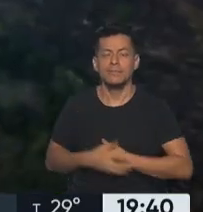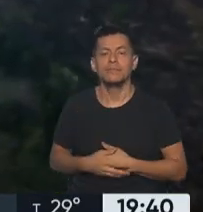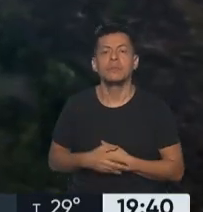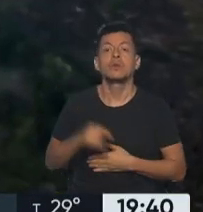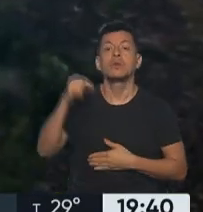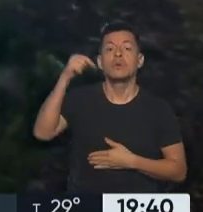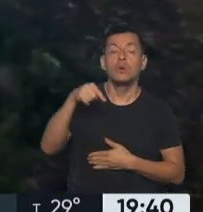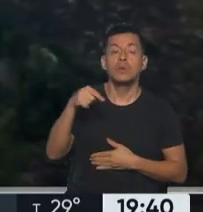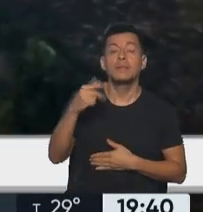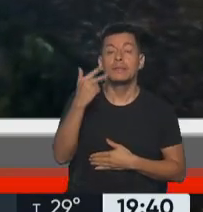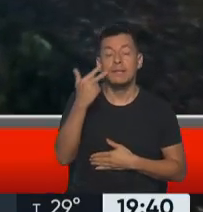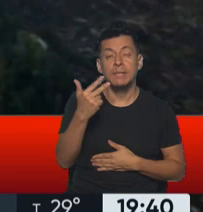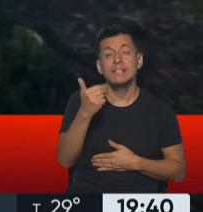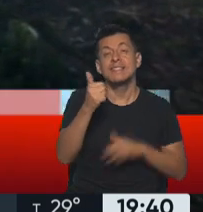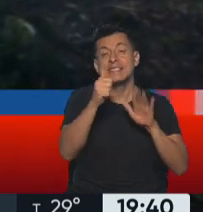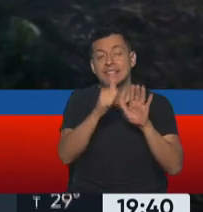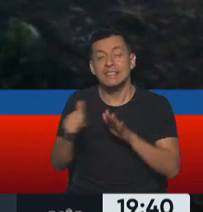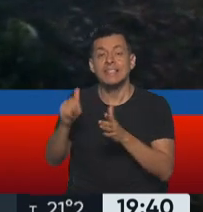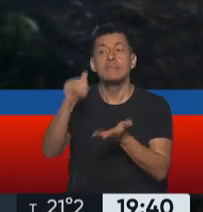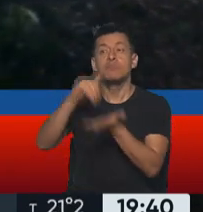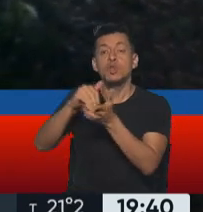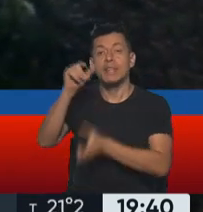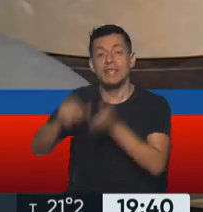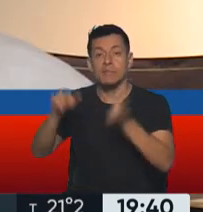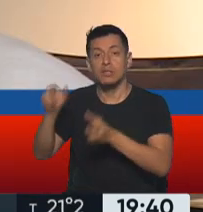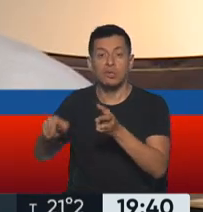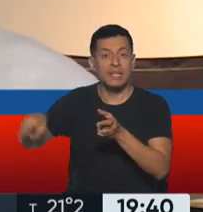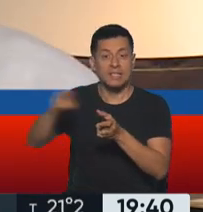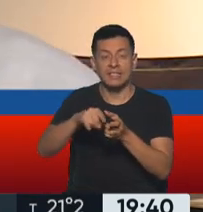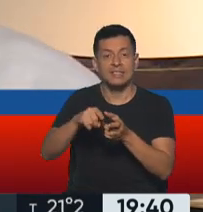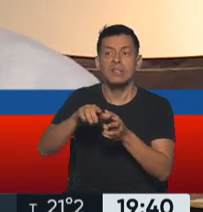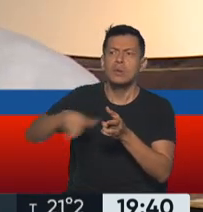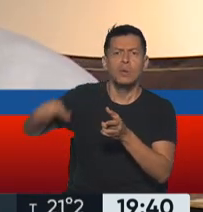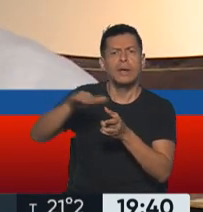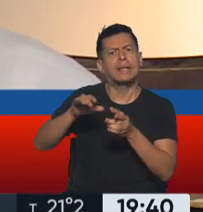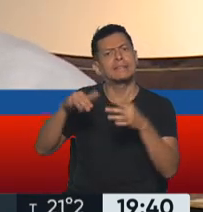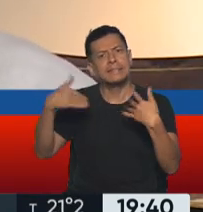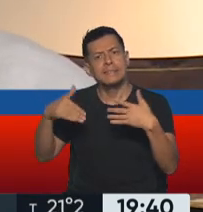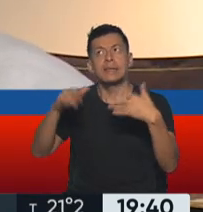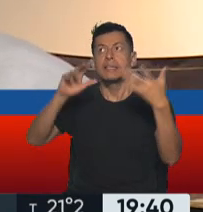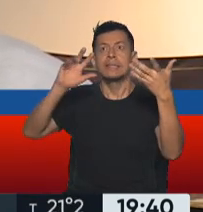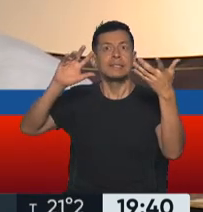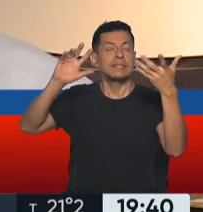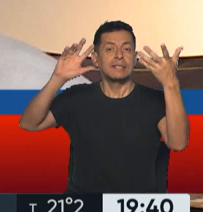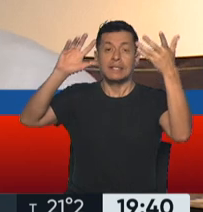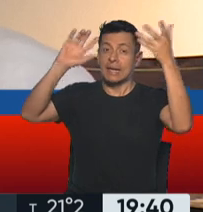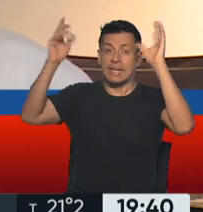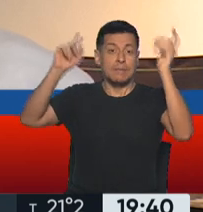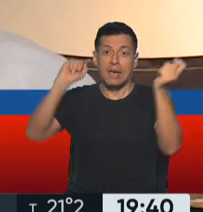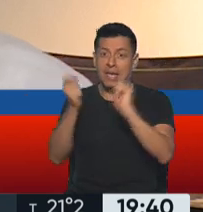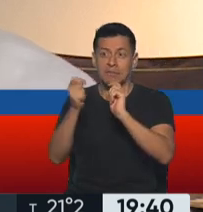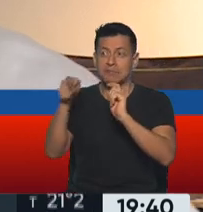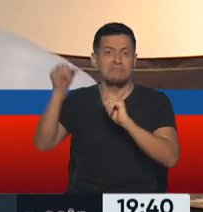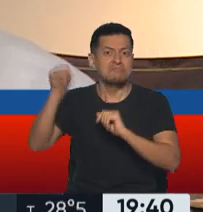aproximadamente 3.600 millones de personas que ya están en lugares vulnerables al cambio climático esto es lo que dice el último informe del ipcc